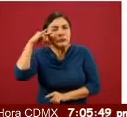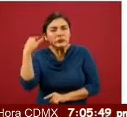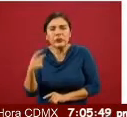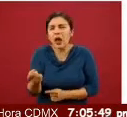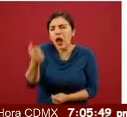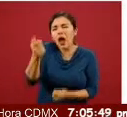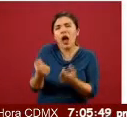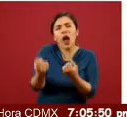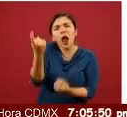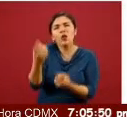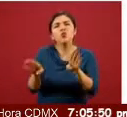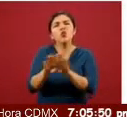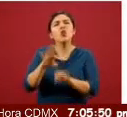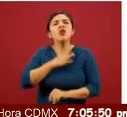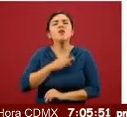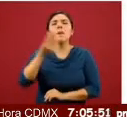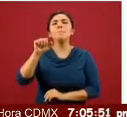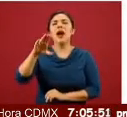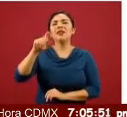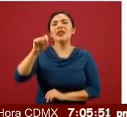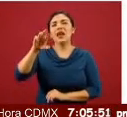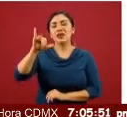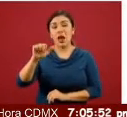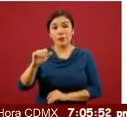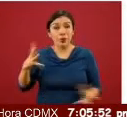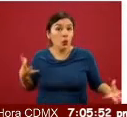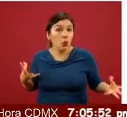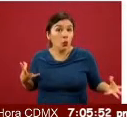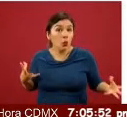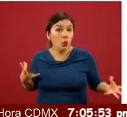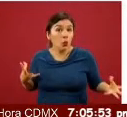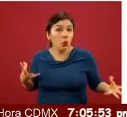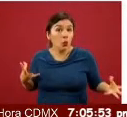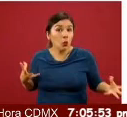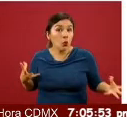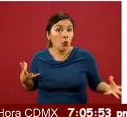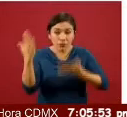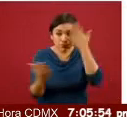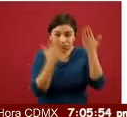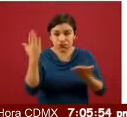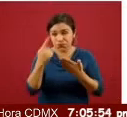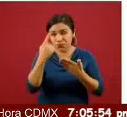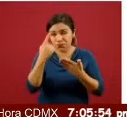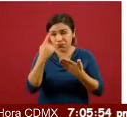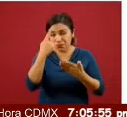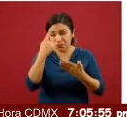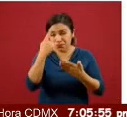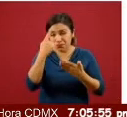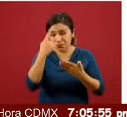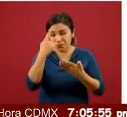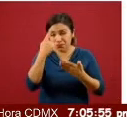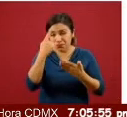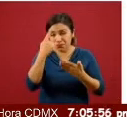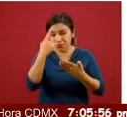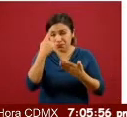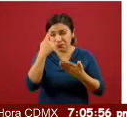alguna infección bacteriana. En total, hasta el momento se han ingresado al protocolo de estudio